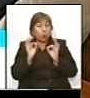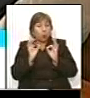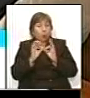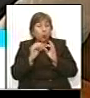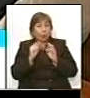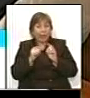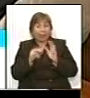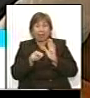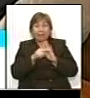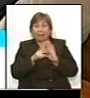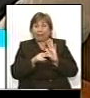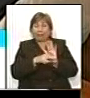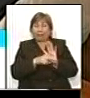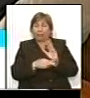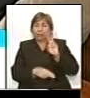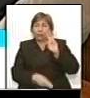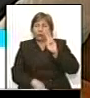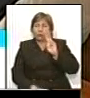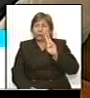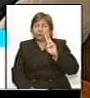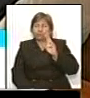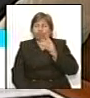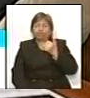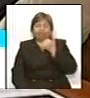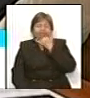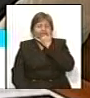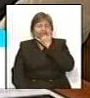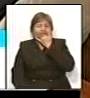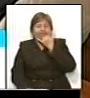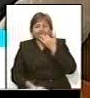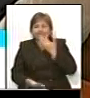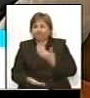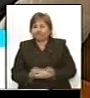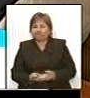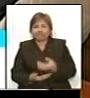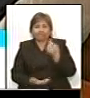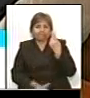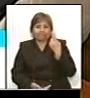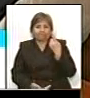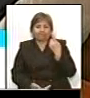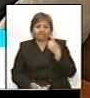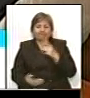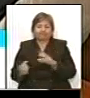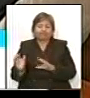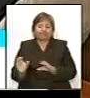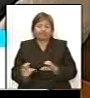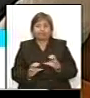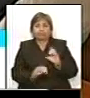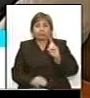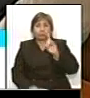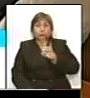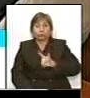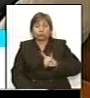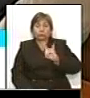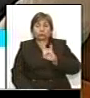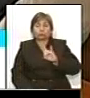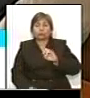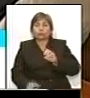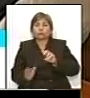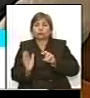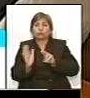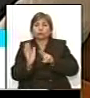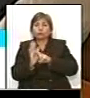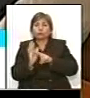norma estamos encontrando dos deficiencias. Uno es en el tema de al momento de hacer uso de la normativa en el